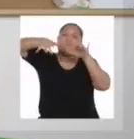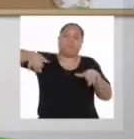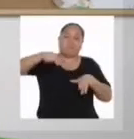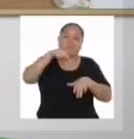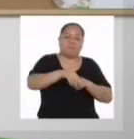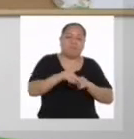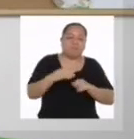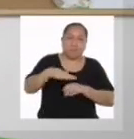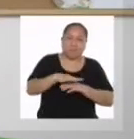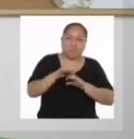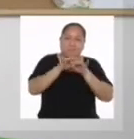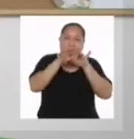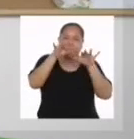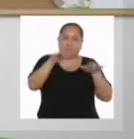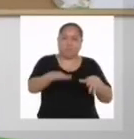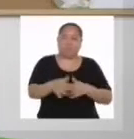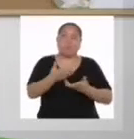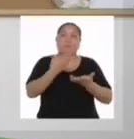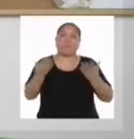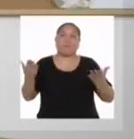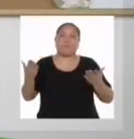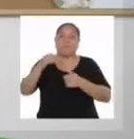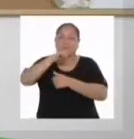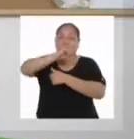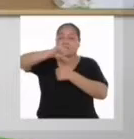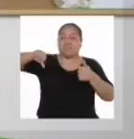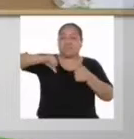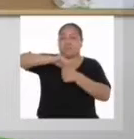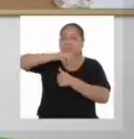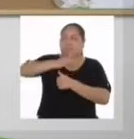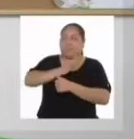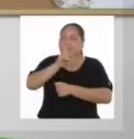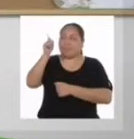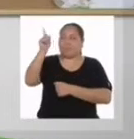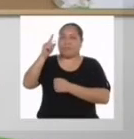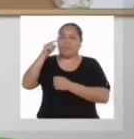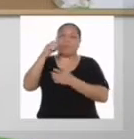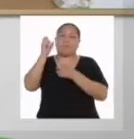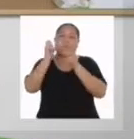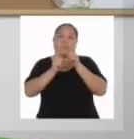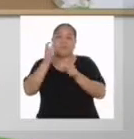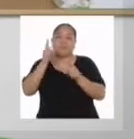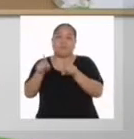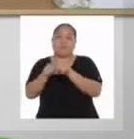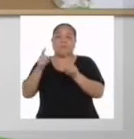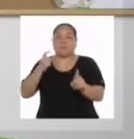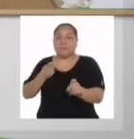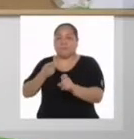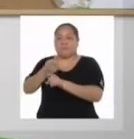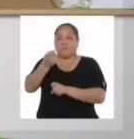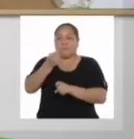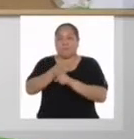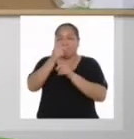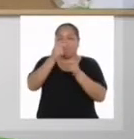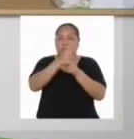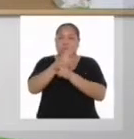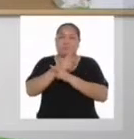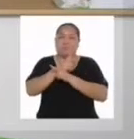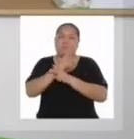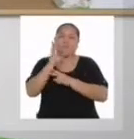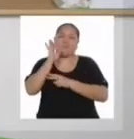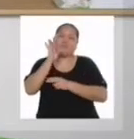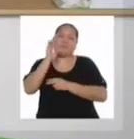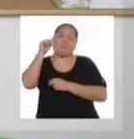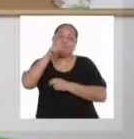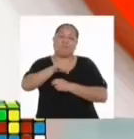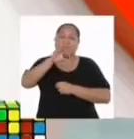la parte baja. Las acciones de los actores sociales o personas también impactan en la conservación o